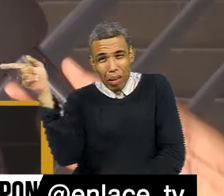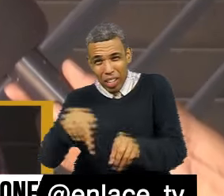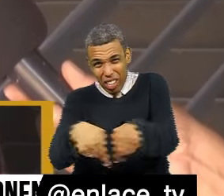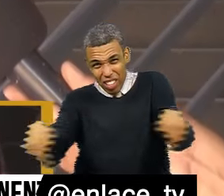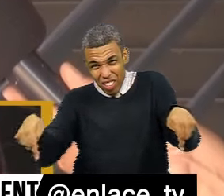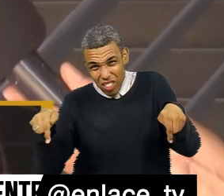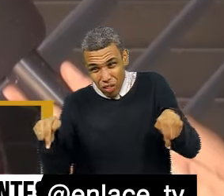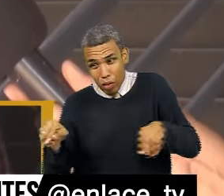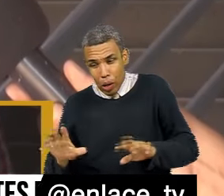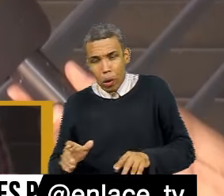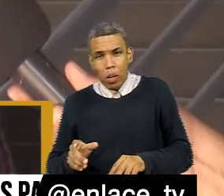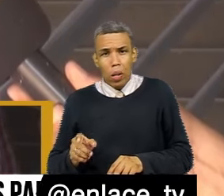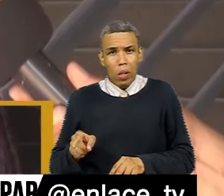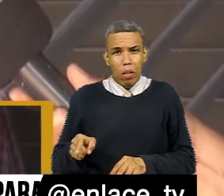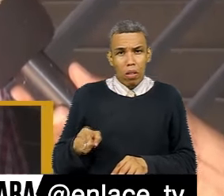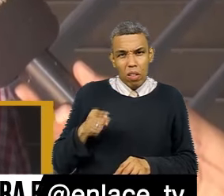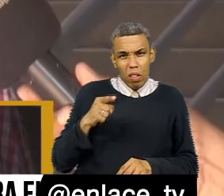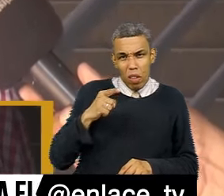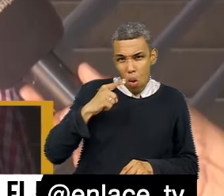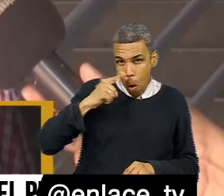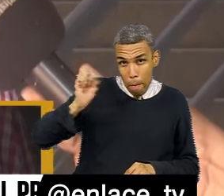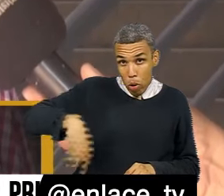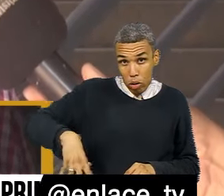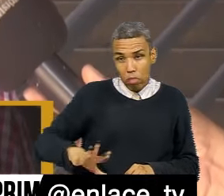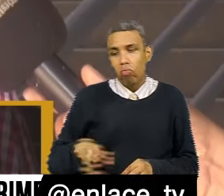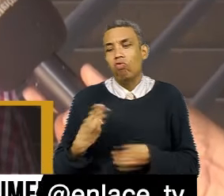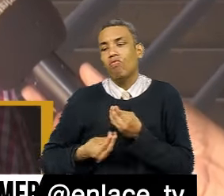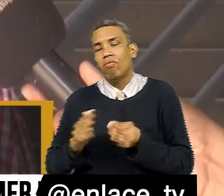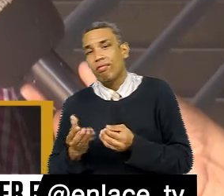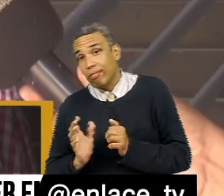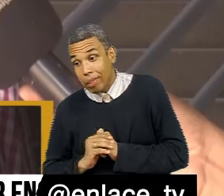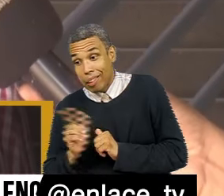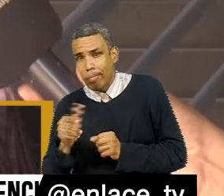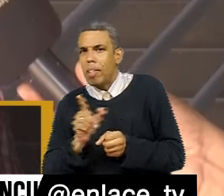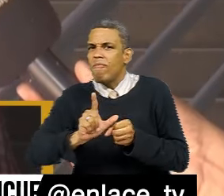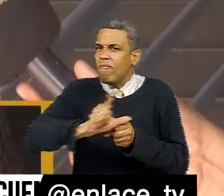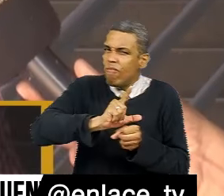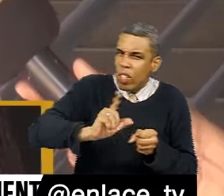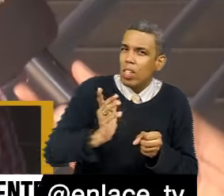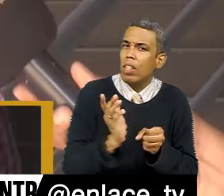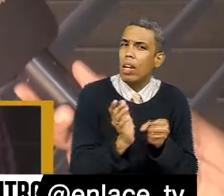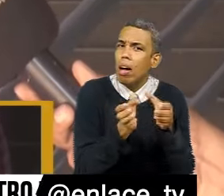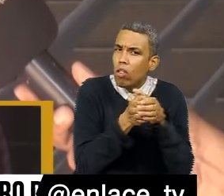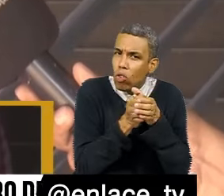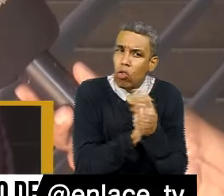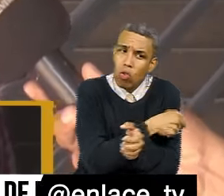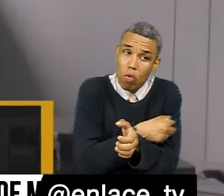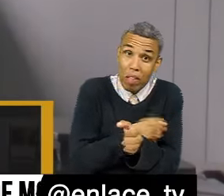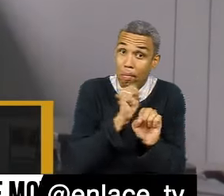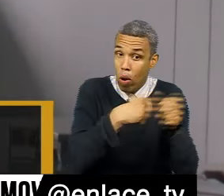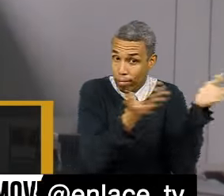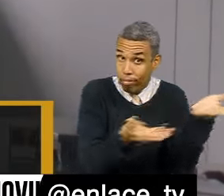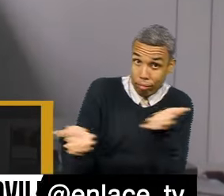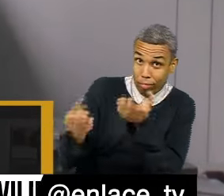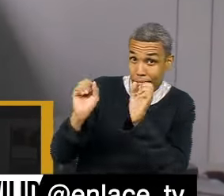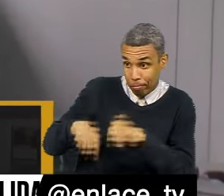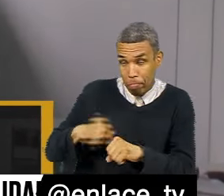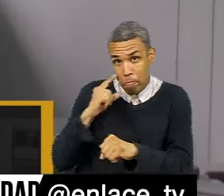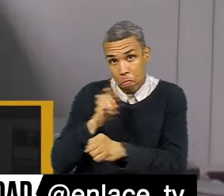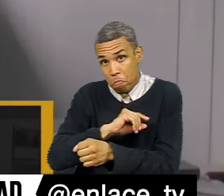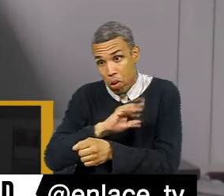vamos a ver si trabajamos con respecto a los comités y ligas que hay en Barranca Bermeja para que ellos puedan ocupar esos espacios. Desde este lunes